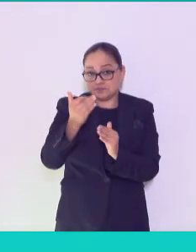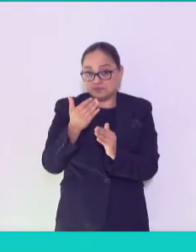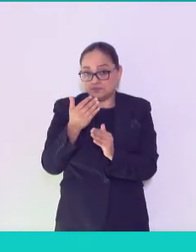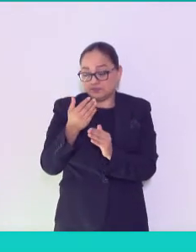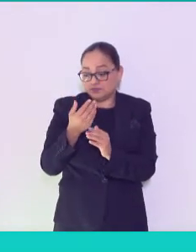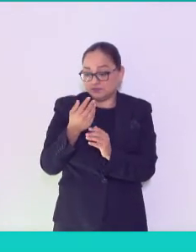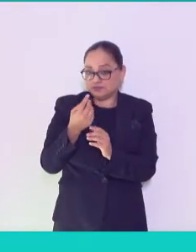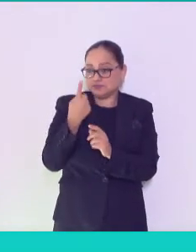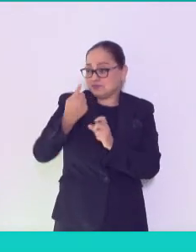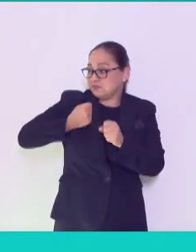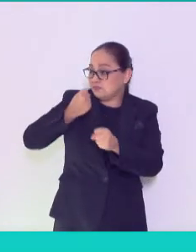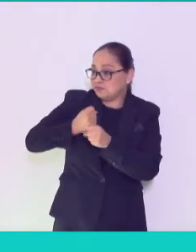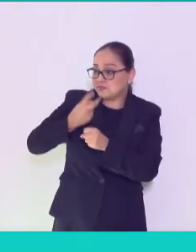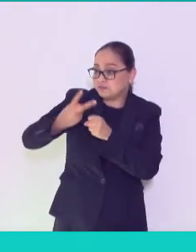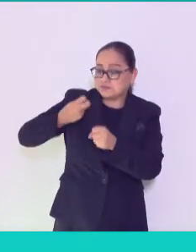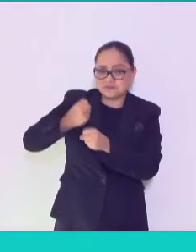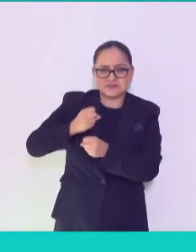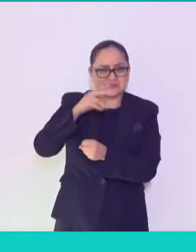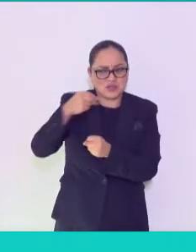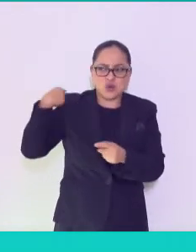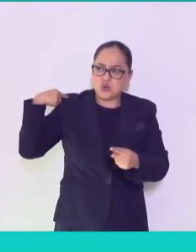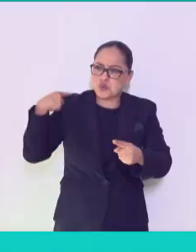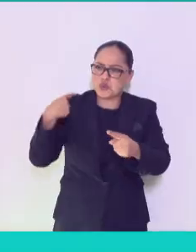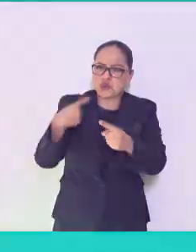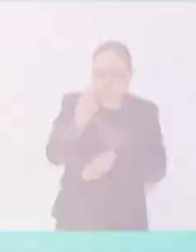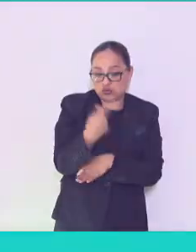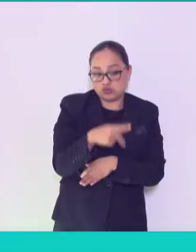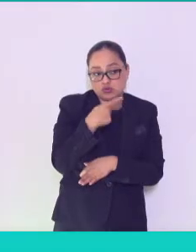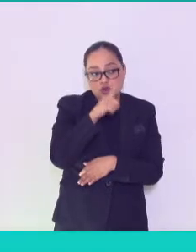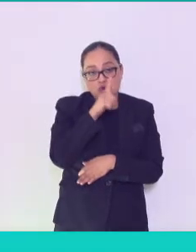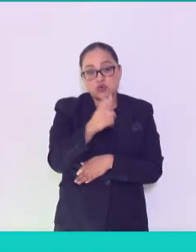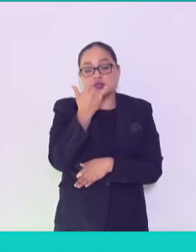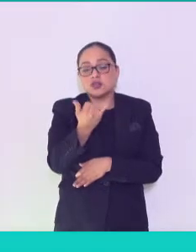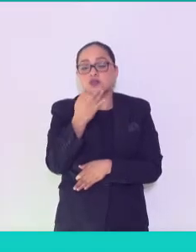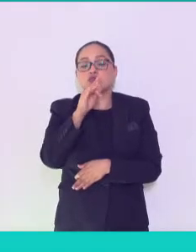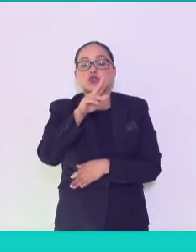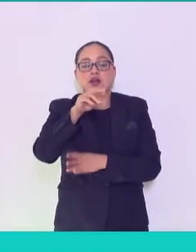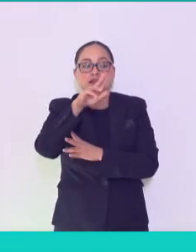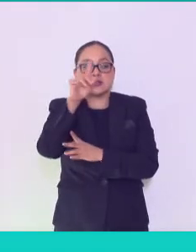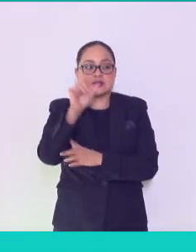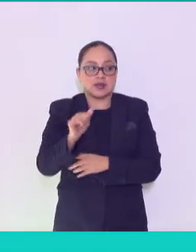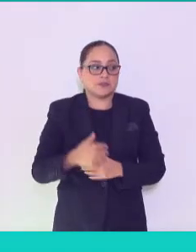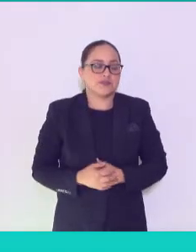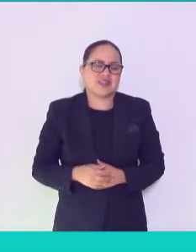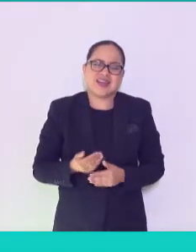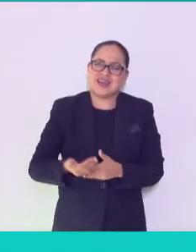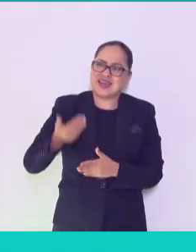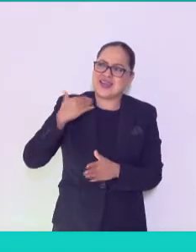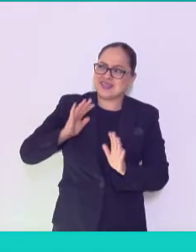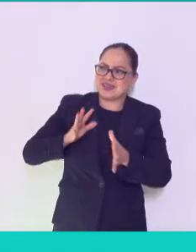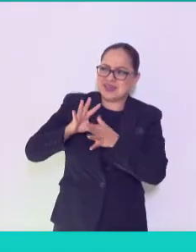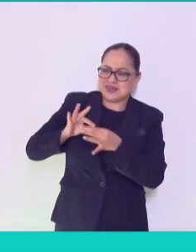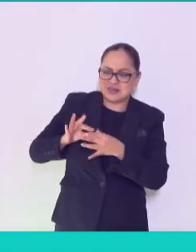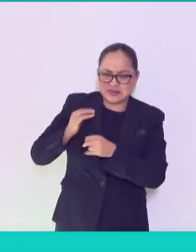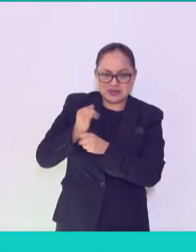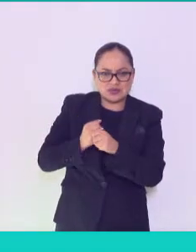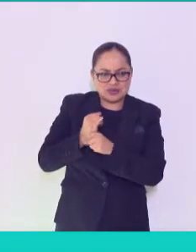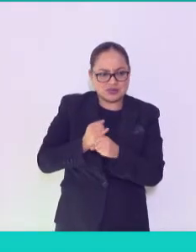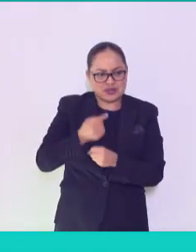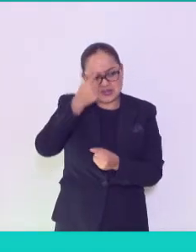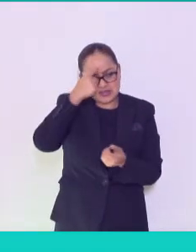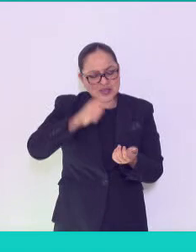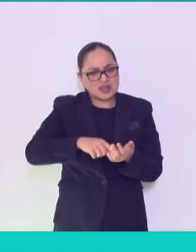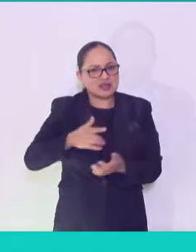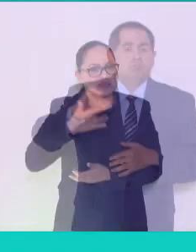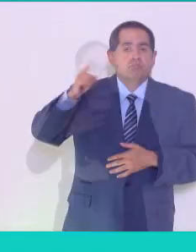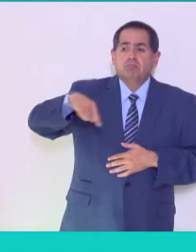últimos días meses o años sino de todo el tiempo además de la búsqueda de información pública realizada por la ponencia fue posible